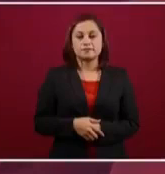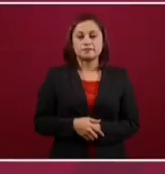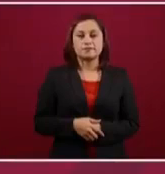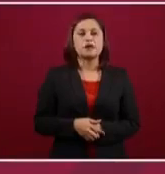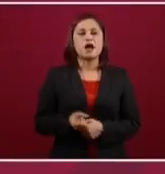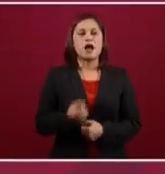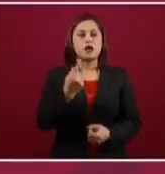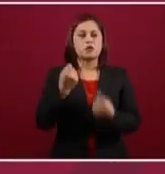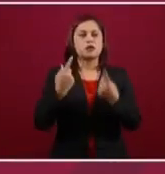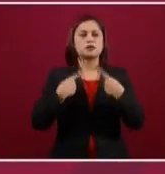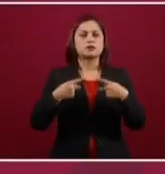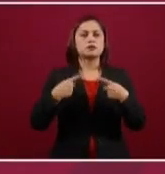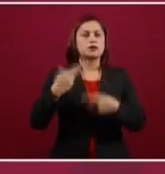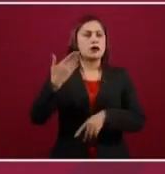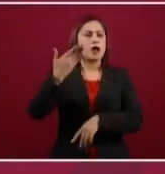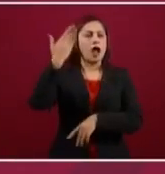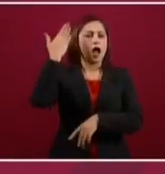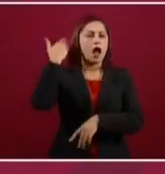orgullosos.